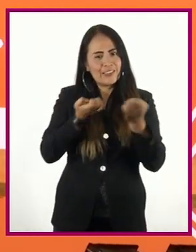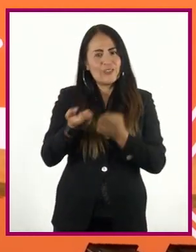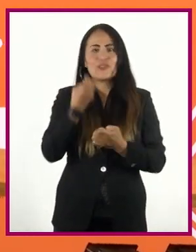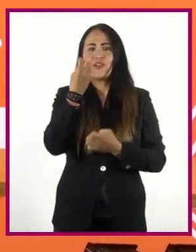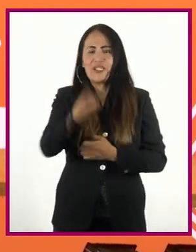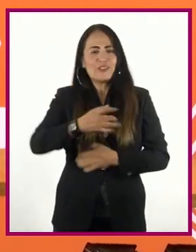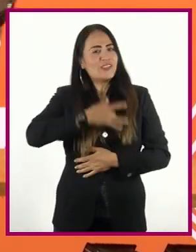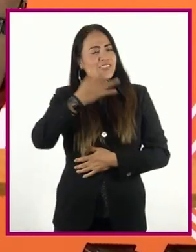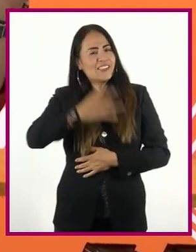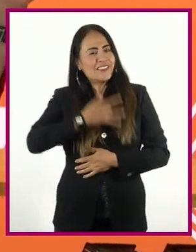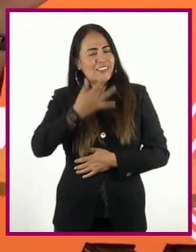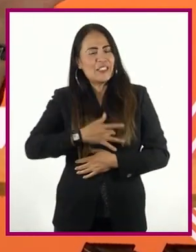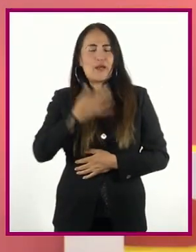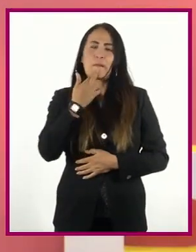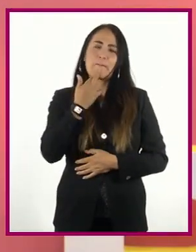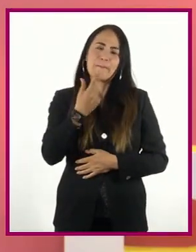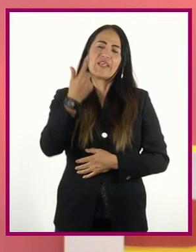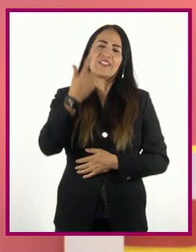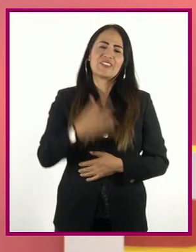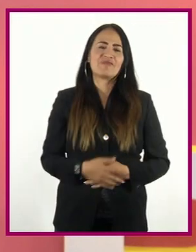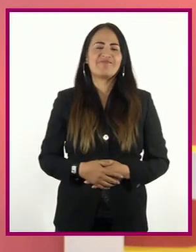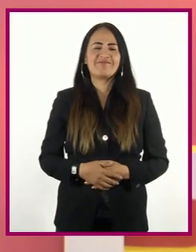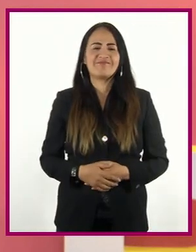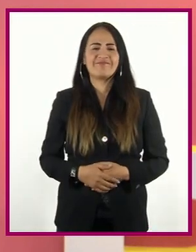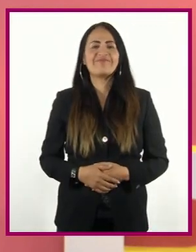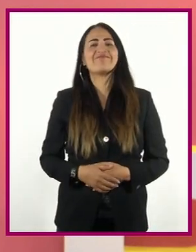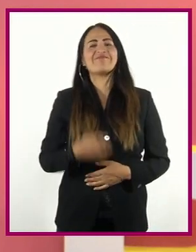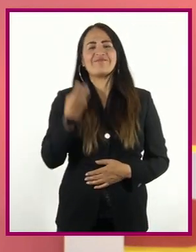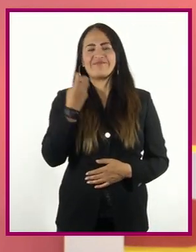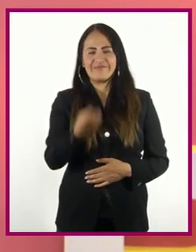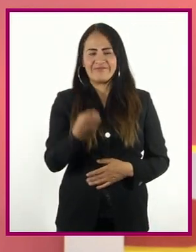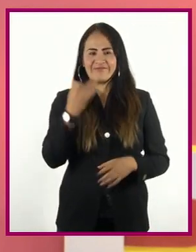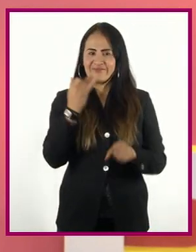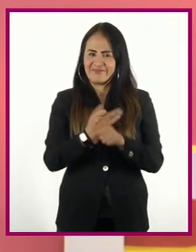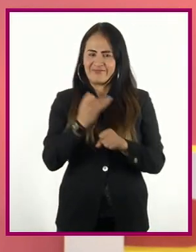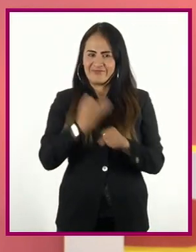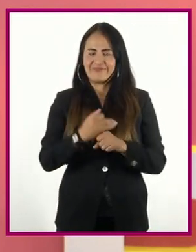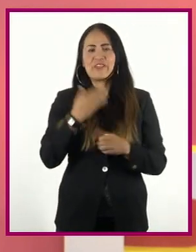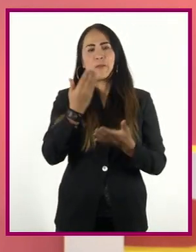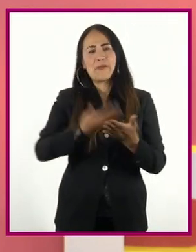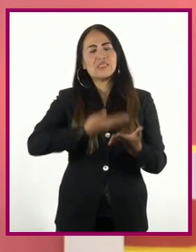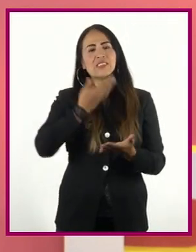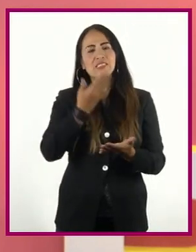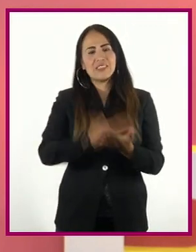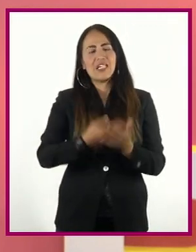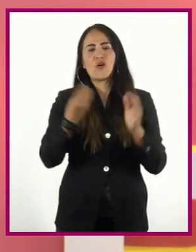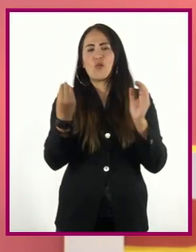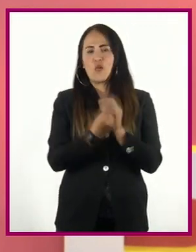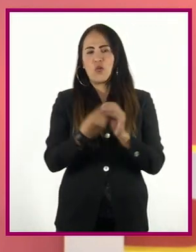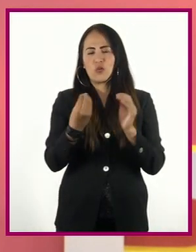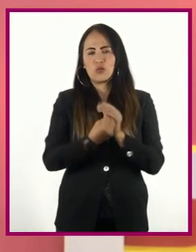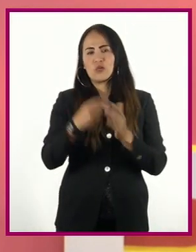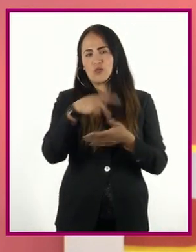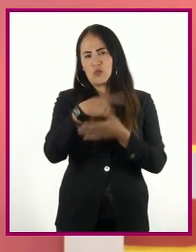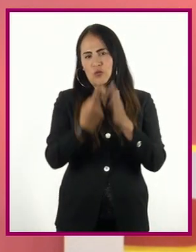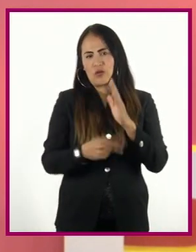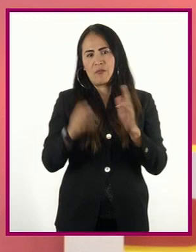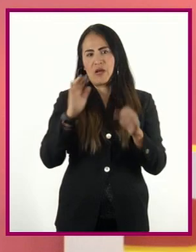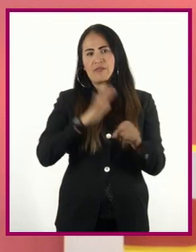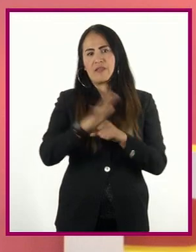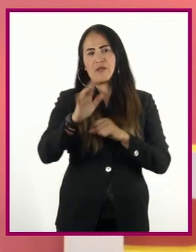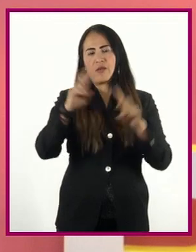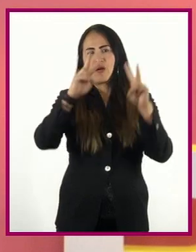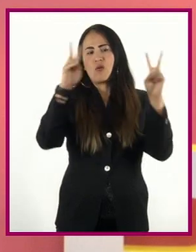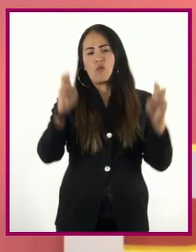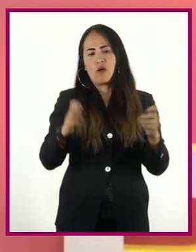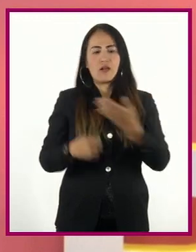esto se sentirán mucho mejor. Ahora sí, es momento de presentar nuestra sesión, la cual lleva por título Preguntar